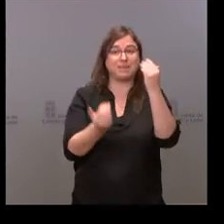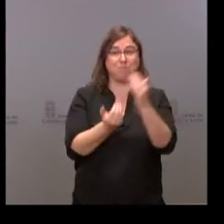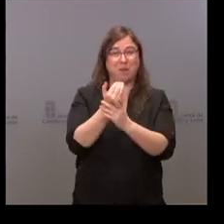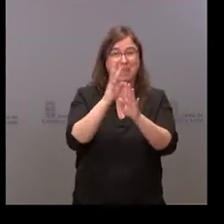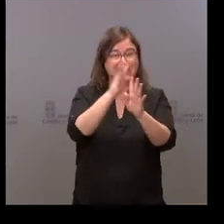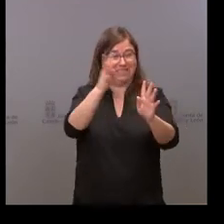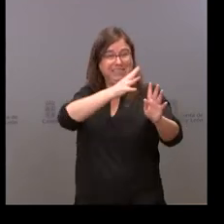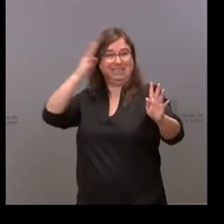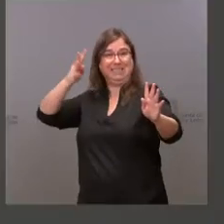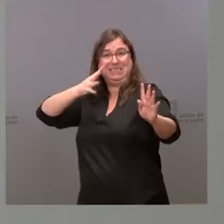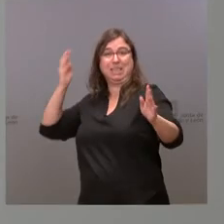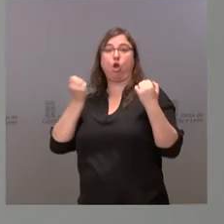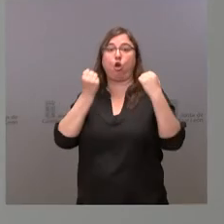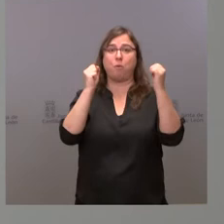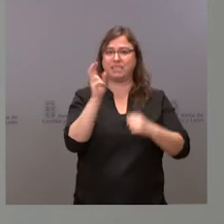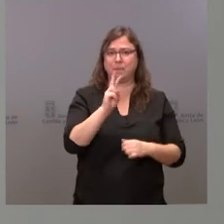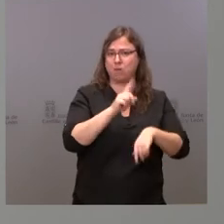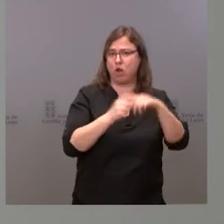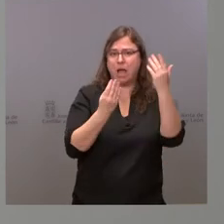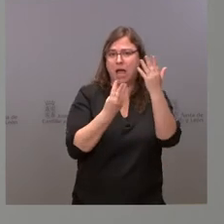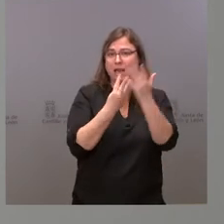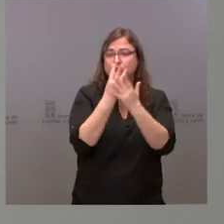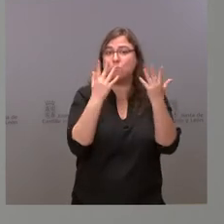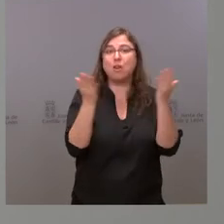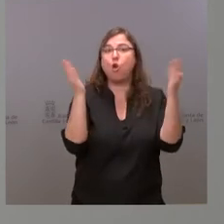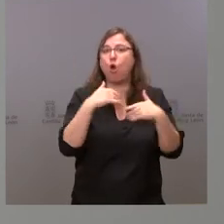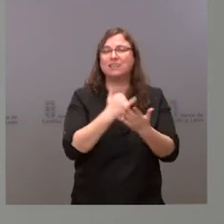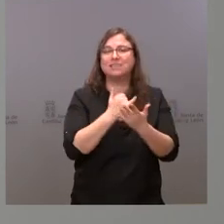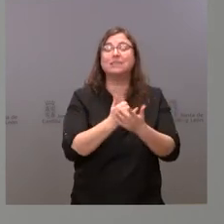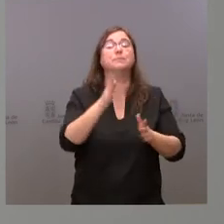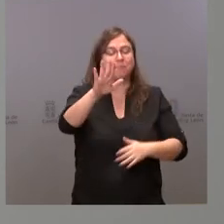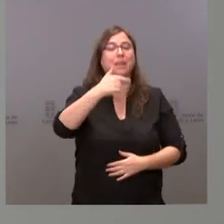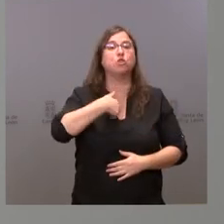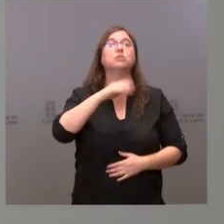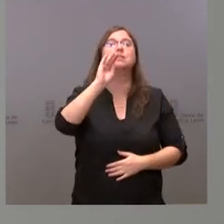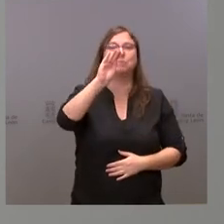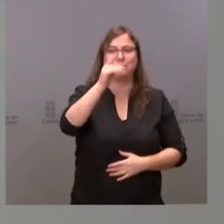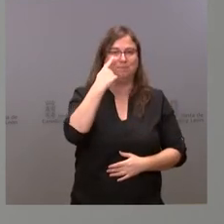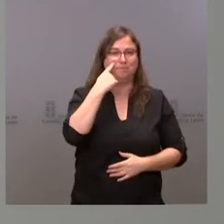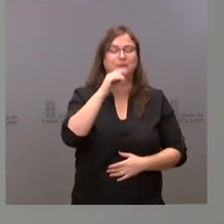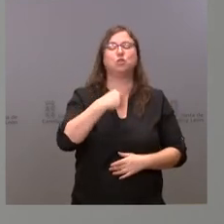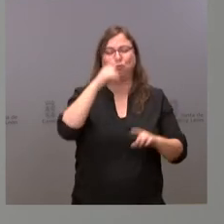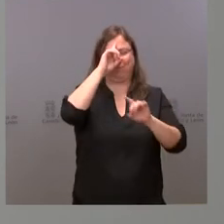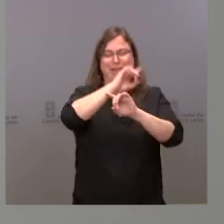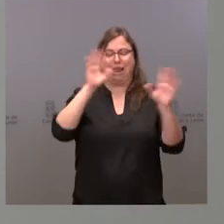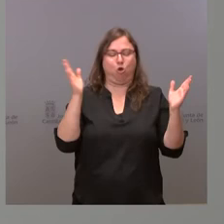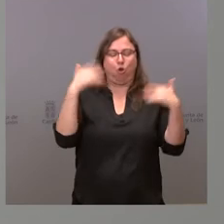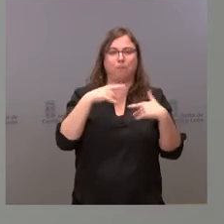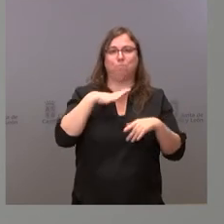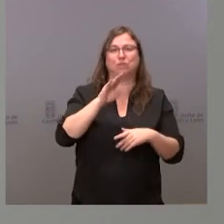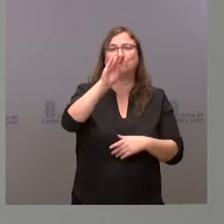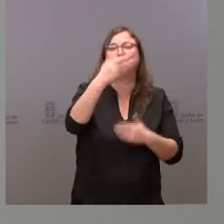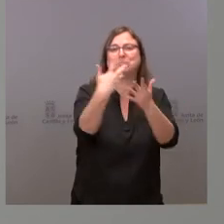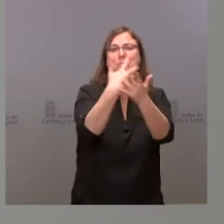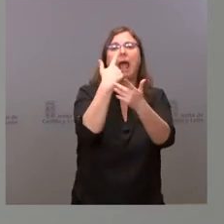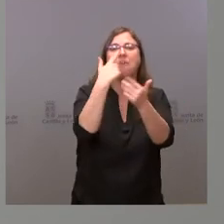cola hay dos tipos vemos amigos y es que yo de verdad no me está quedando nada claro 3 es que llevamos queremos